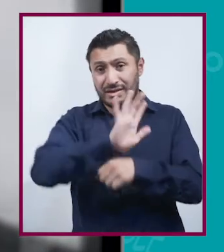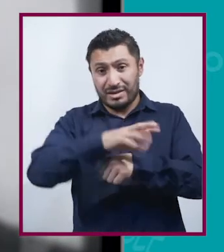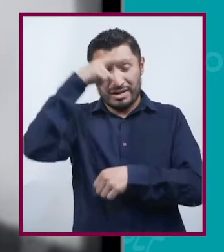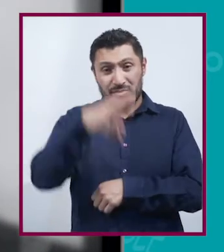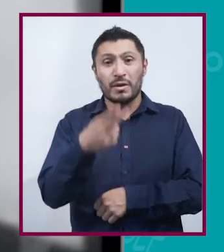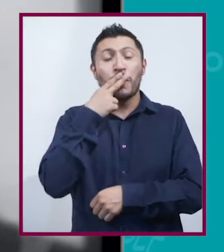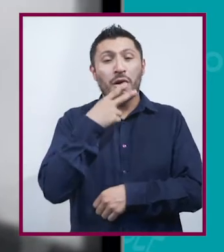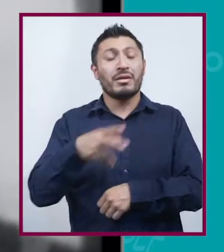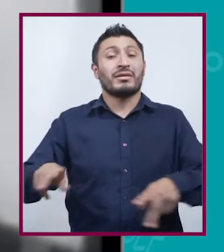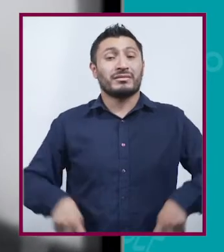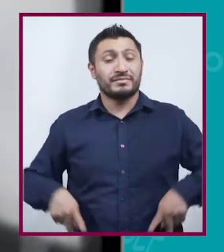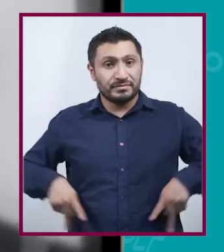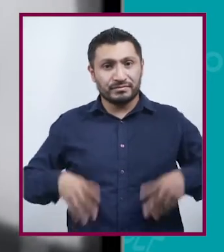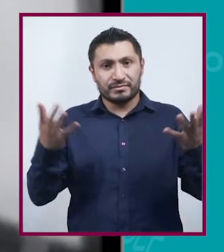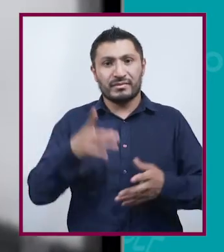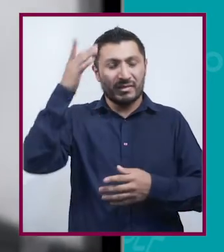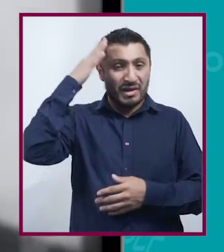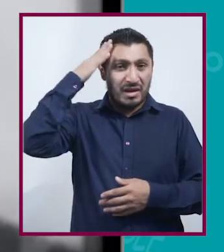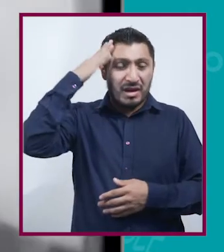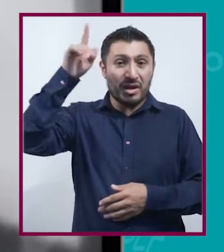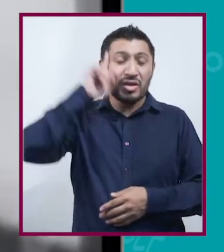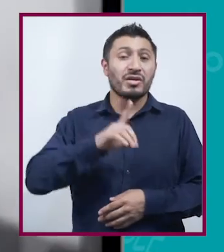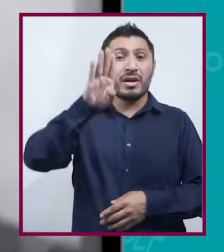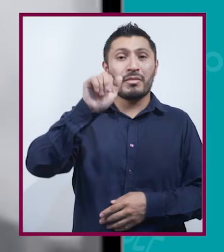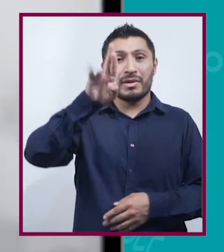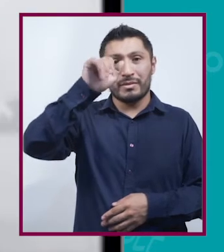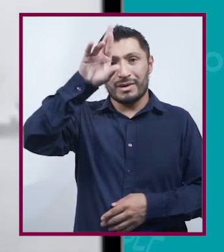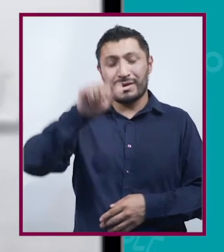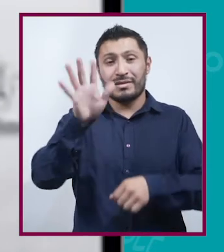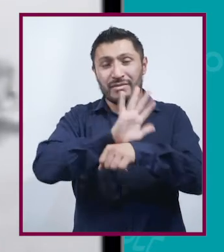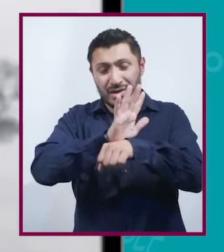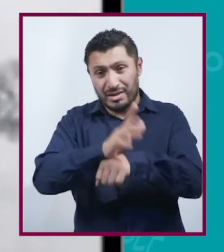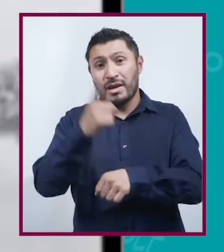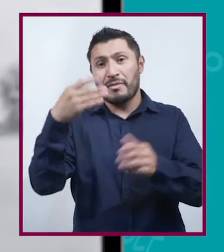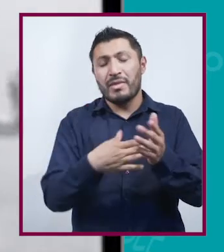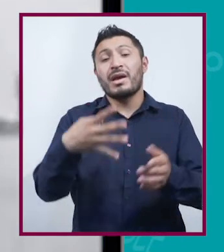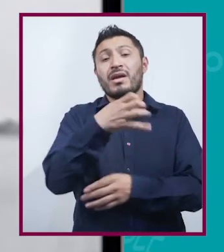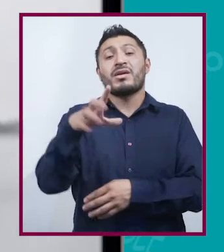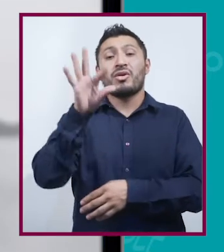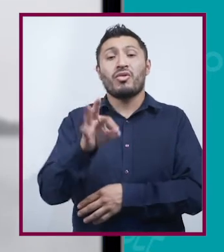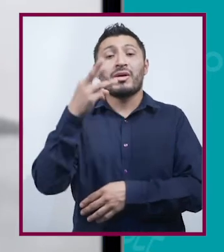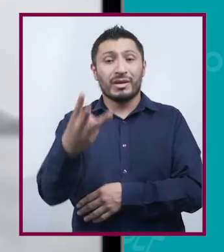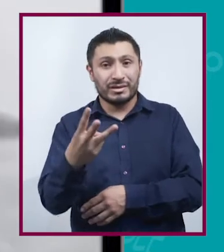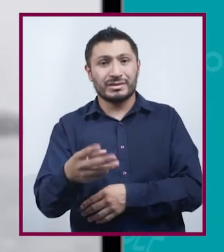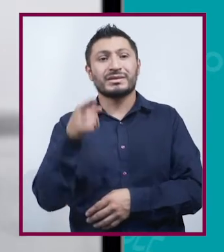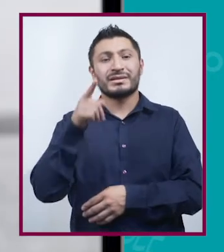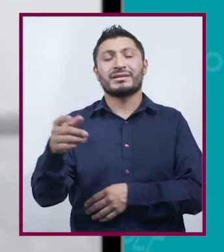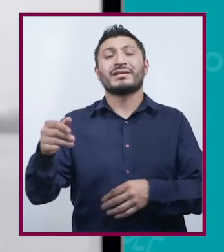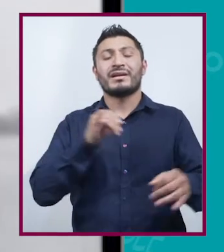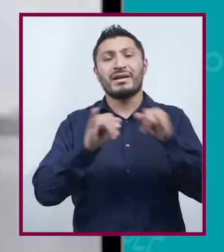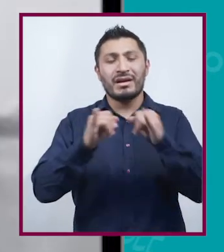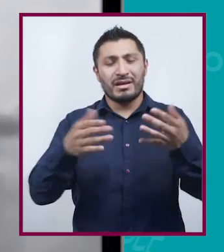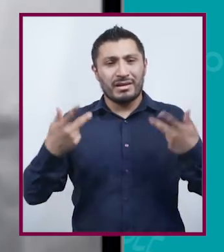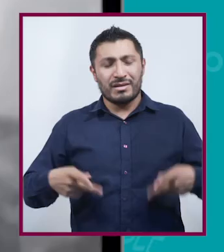usó pantalones. Lo hizo en Doña Bárbara, película exhibida en los cines en 1943, donde